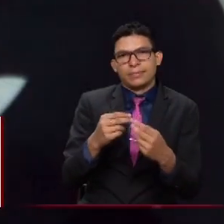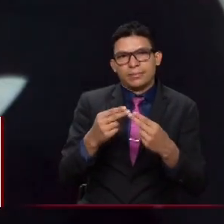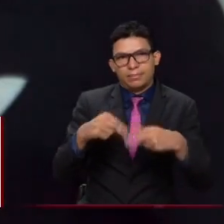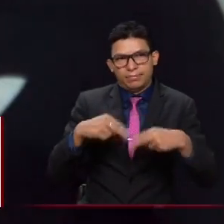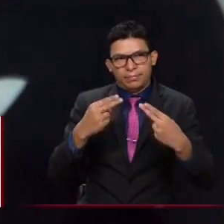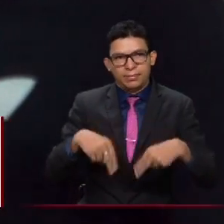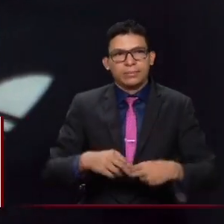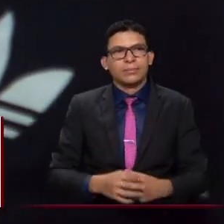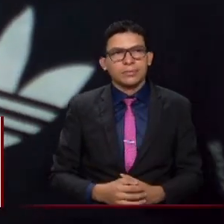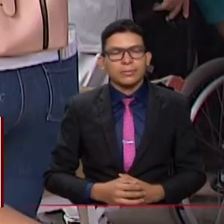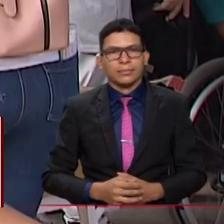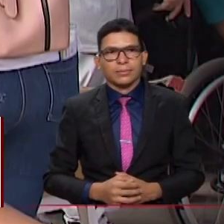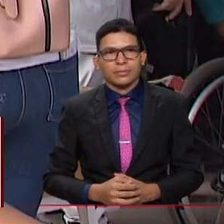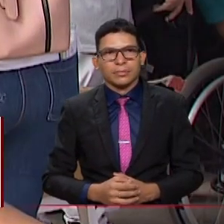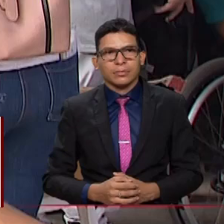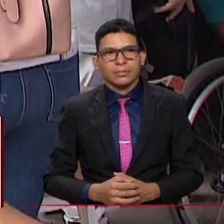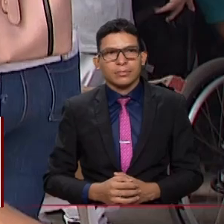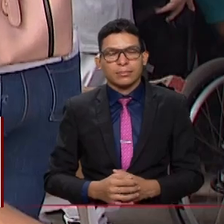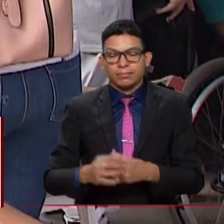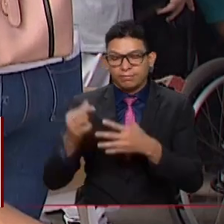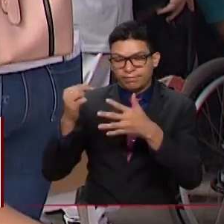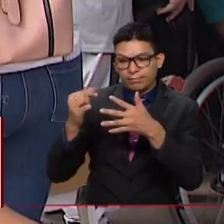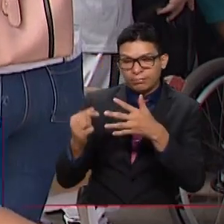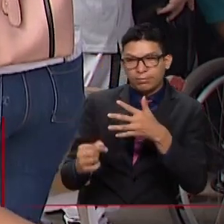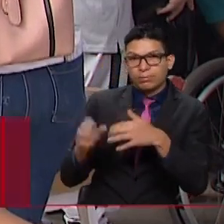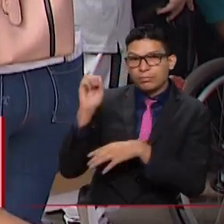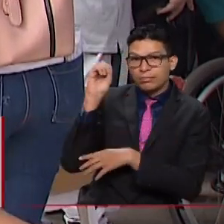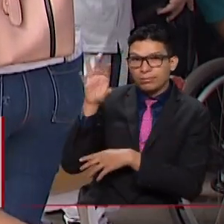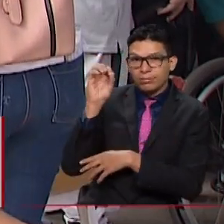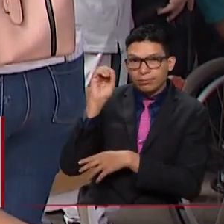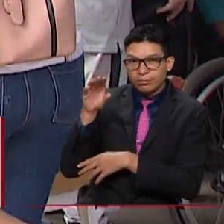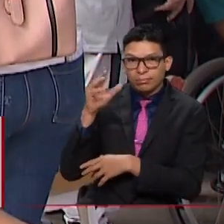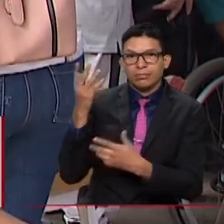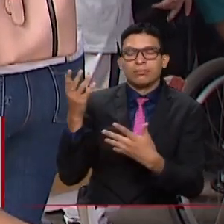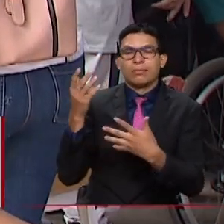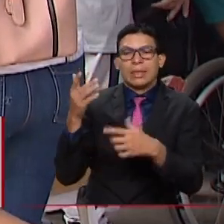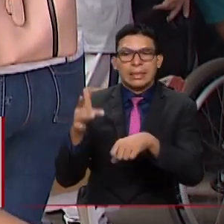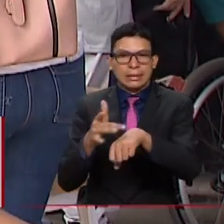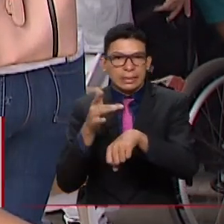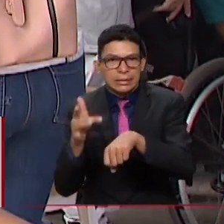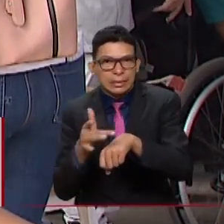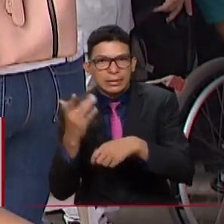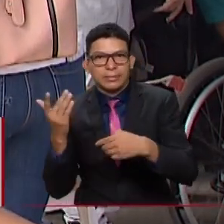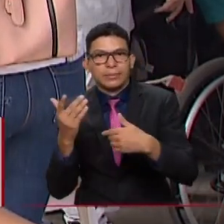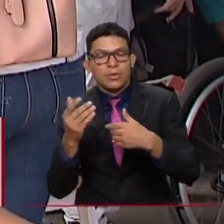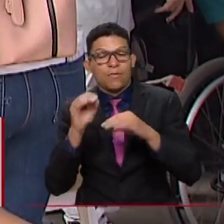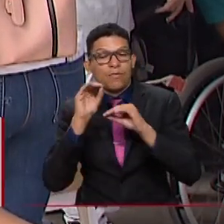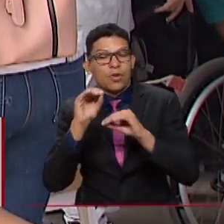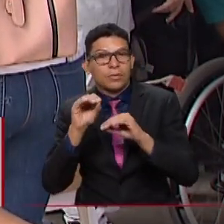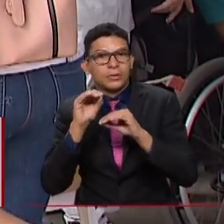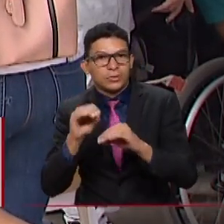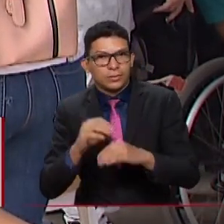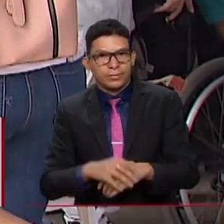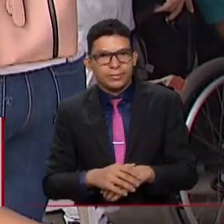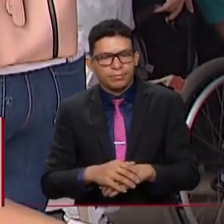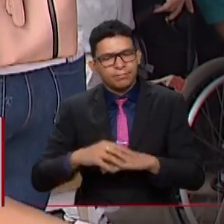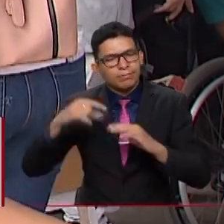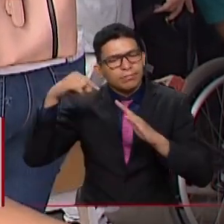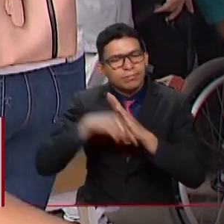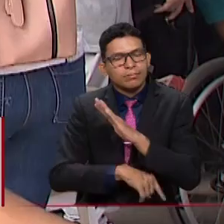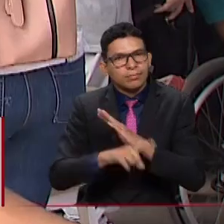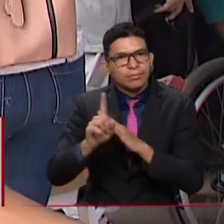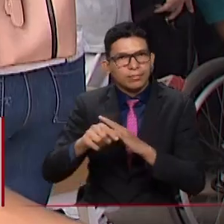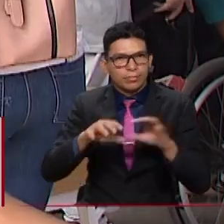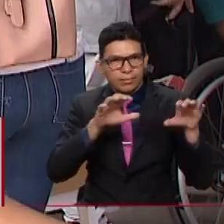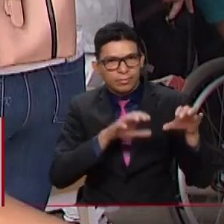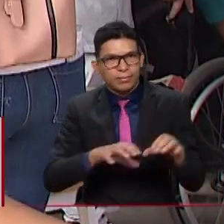A través de eventos, foros, también procesos de sensibilización, procesos de formación, profundización para la